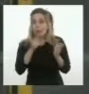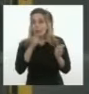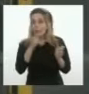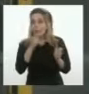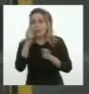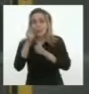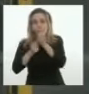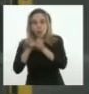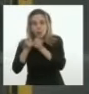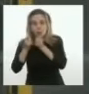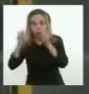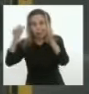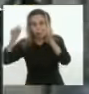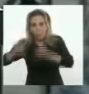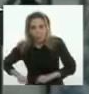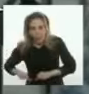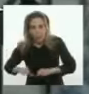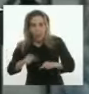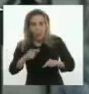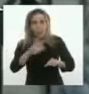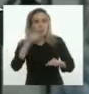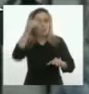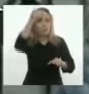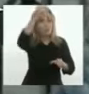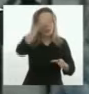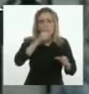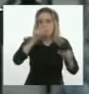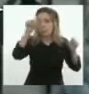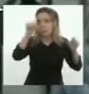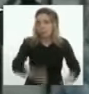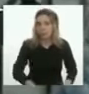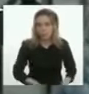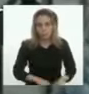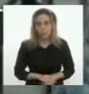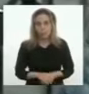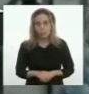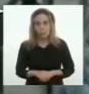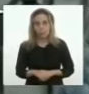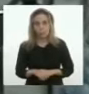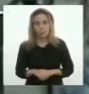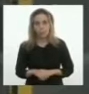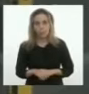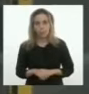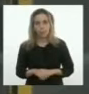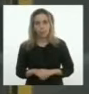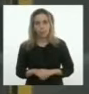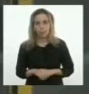industria es un país sin futuro en los tiempos que vivimos